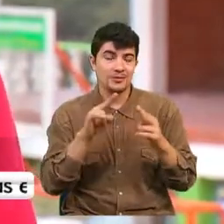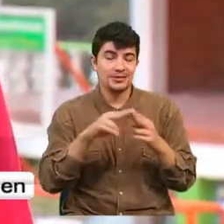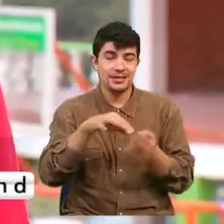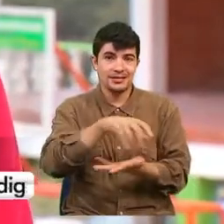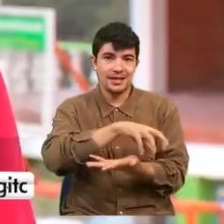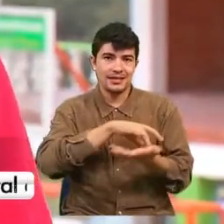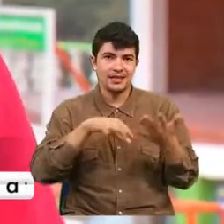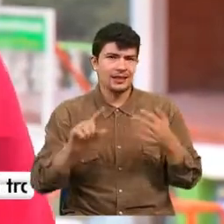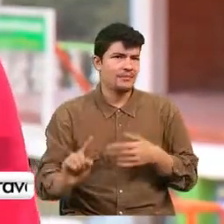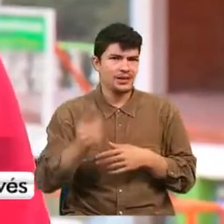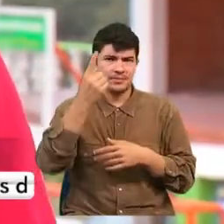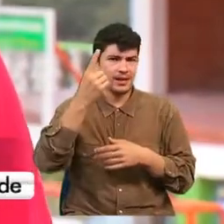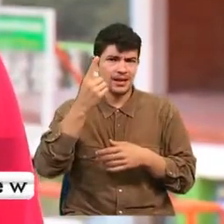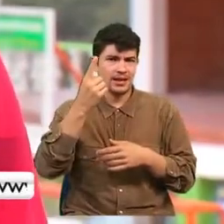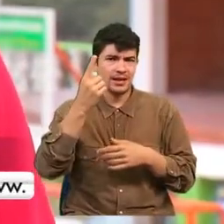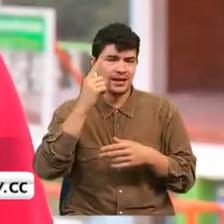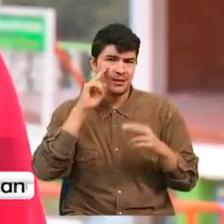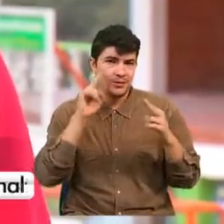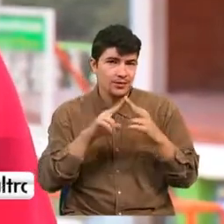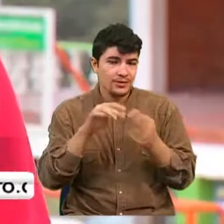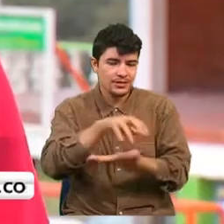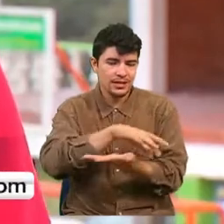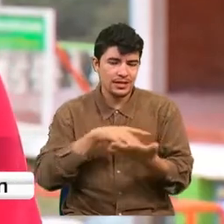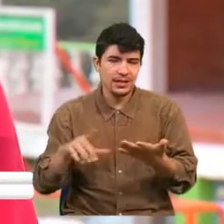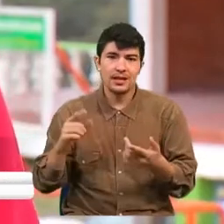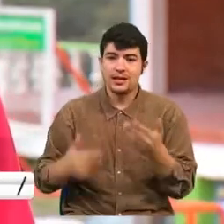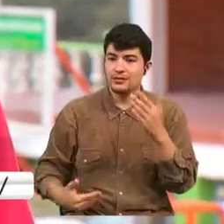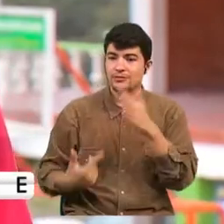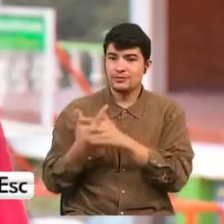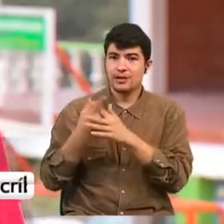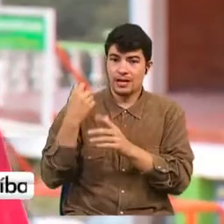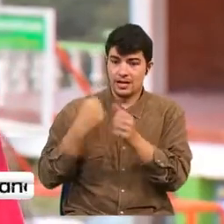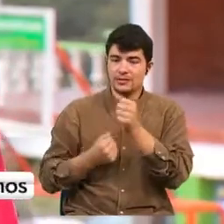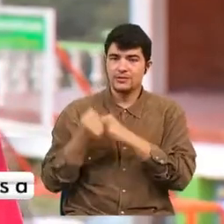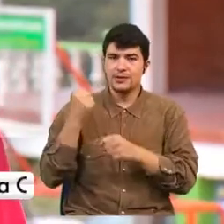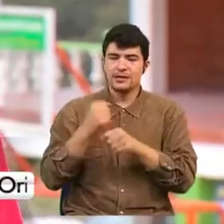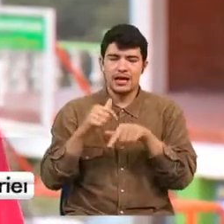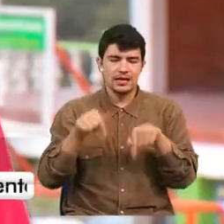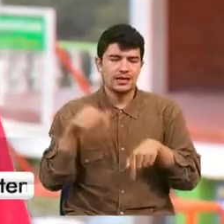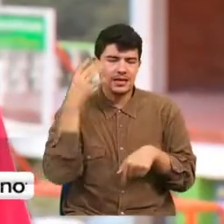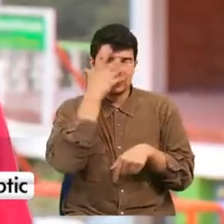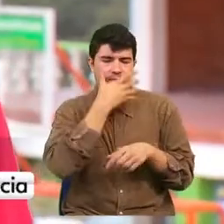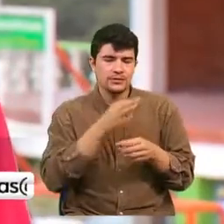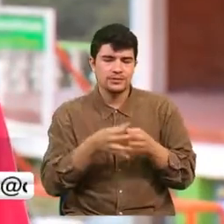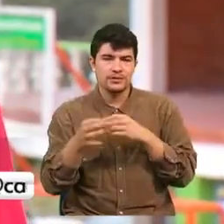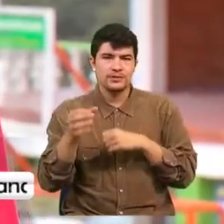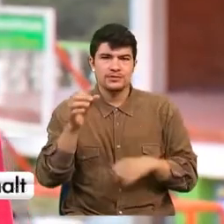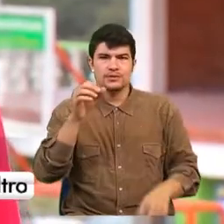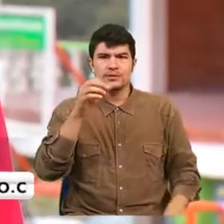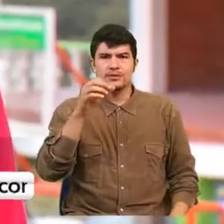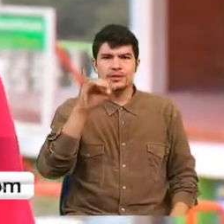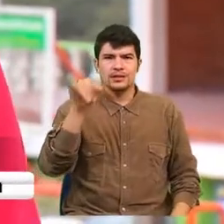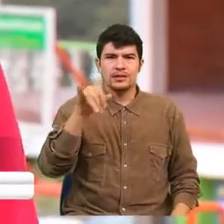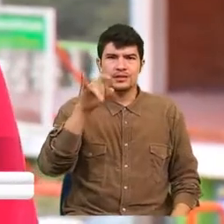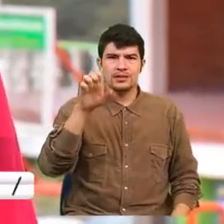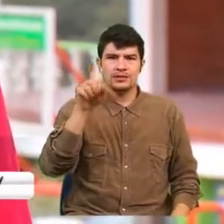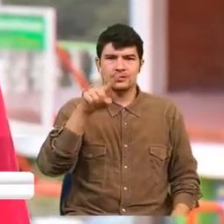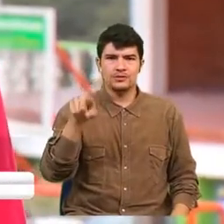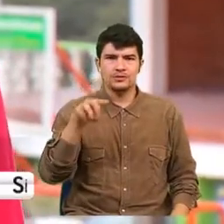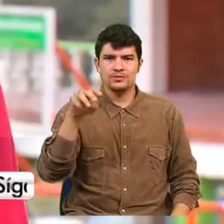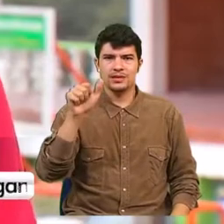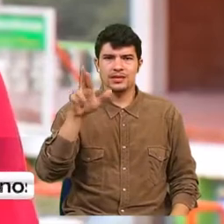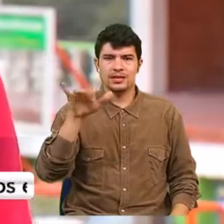Esta primera expedición que trae el del 2017. Estamos en el bello municipio de Jesús María. Hoy conociendo los